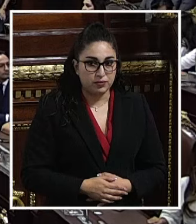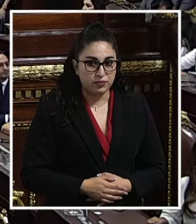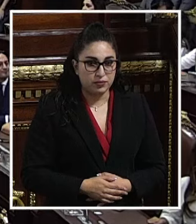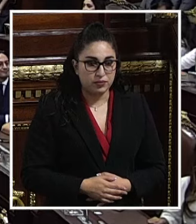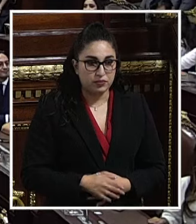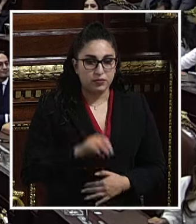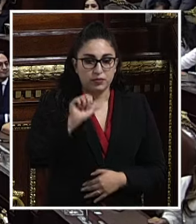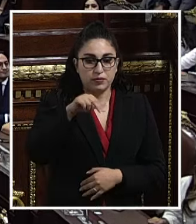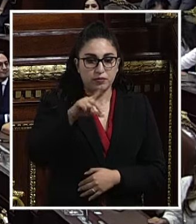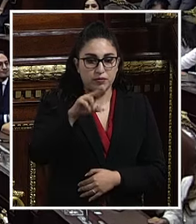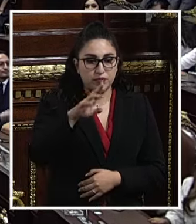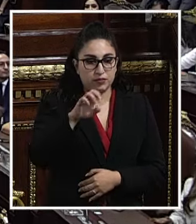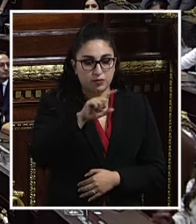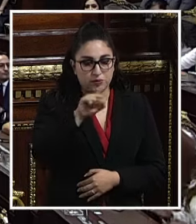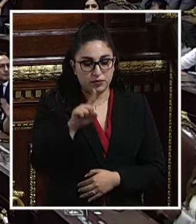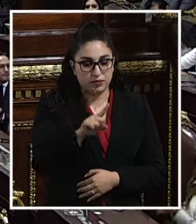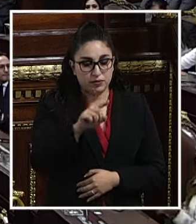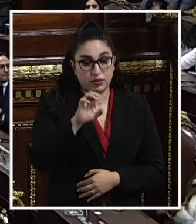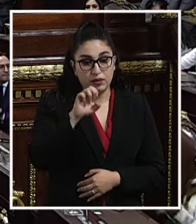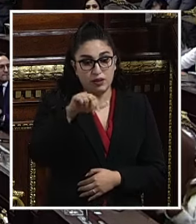Andrés Sánchez Miranda, presente.